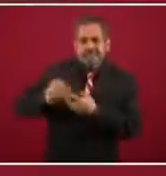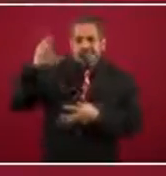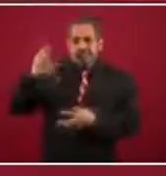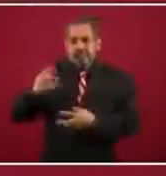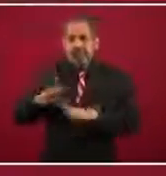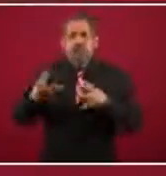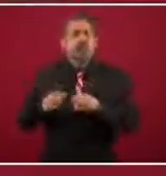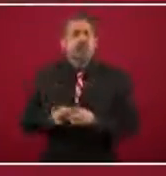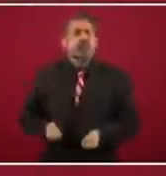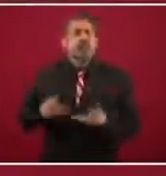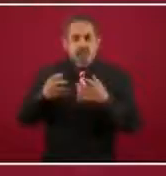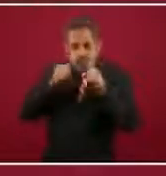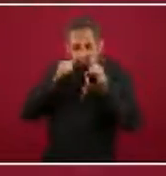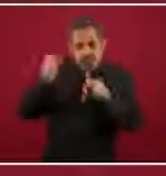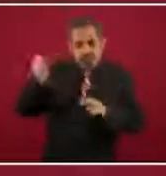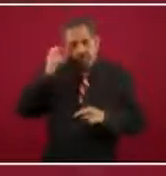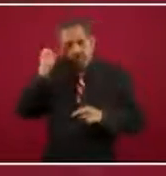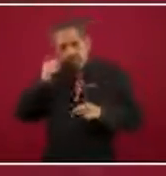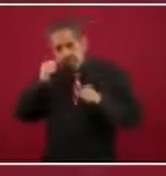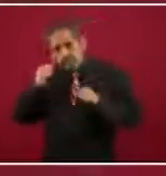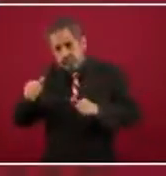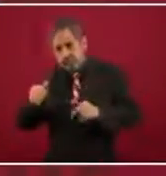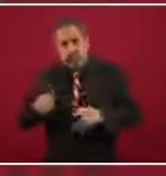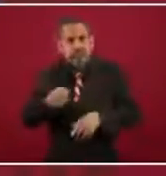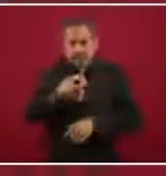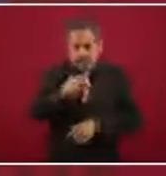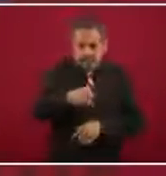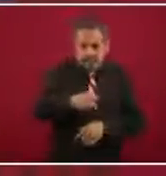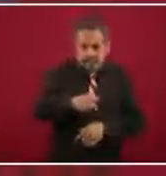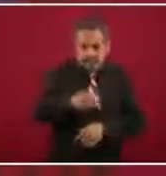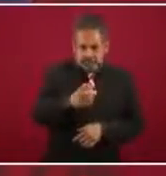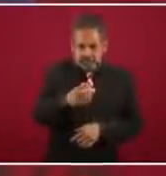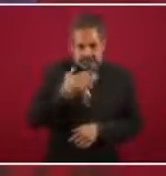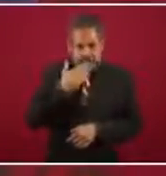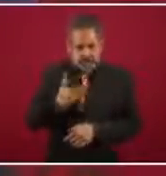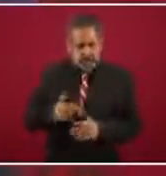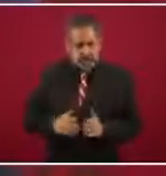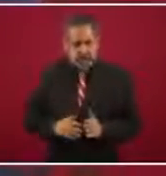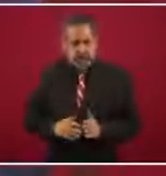estuvieron pendientes de la conferencia? También por eso